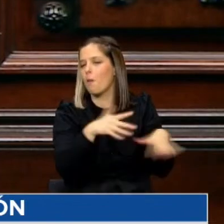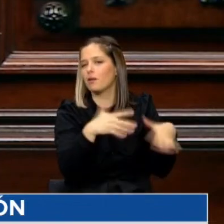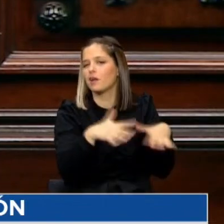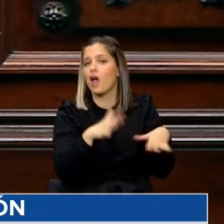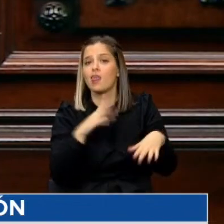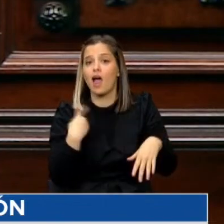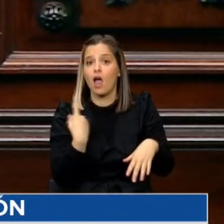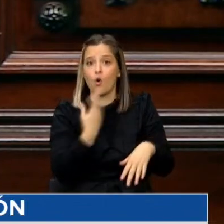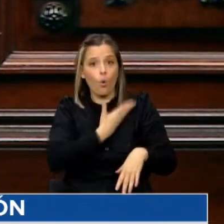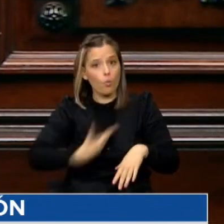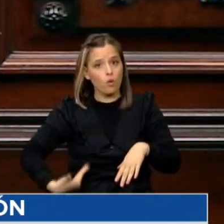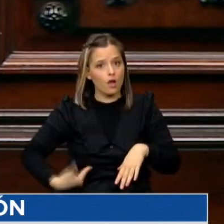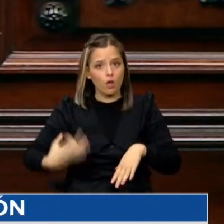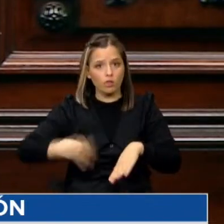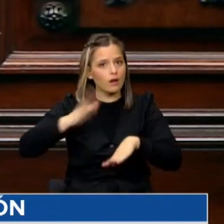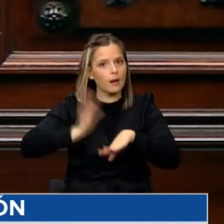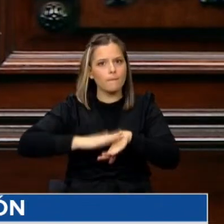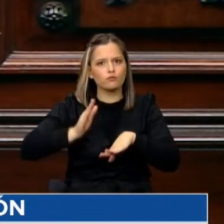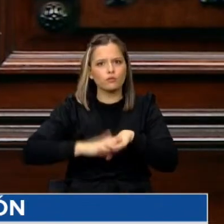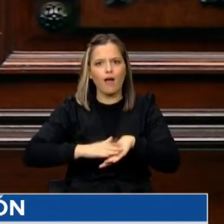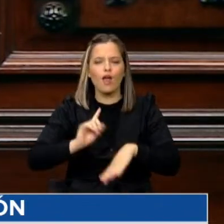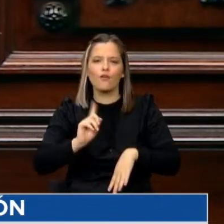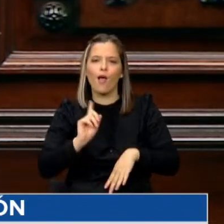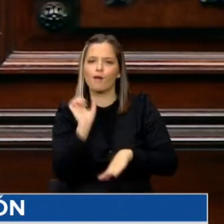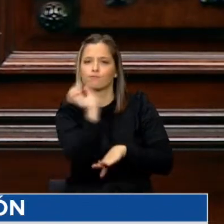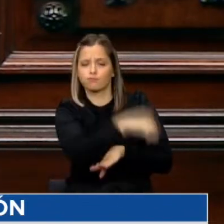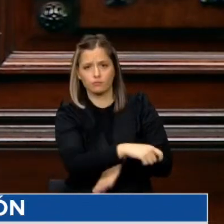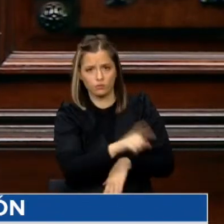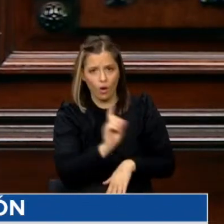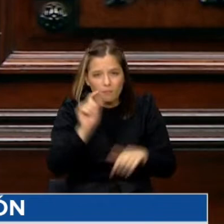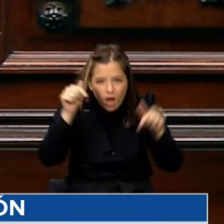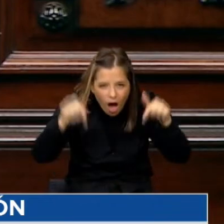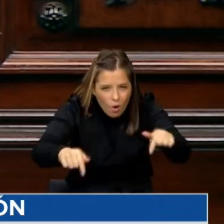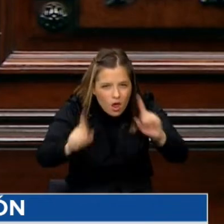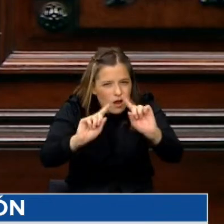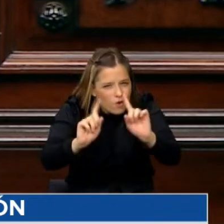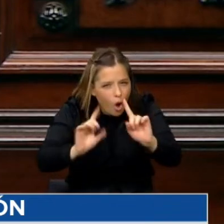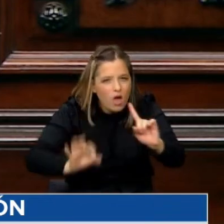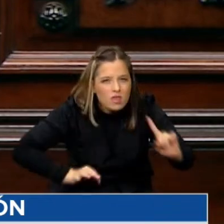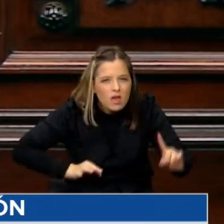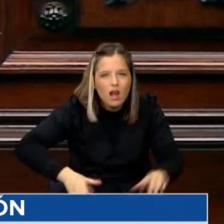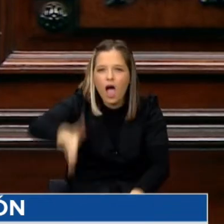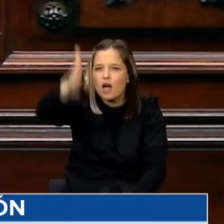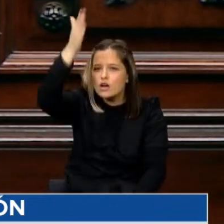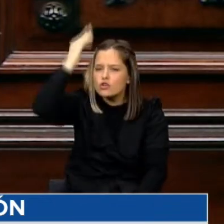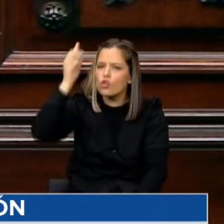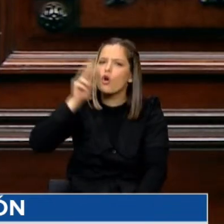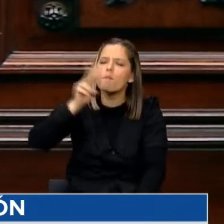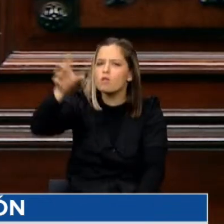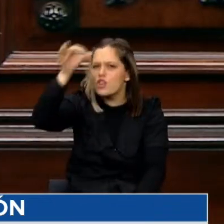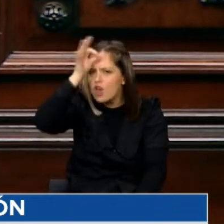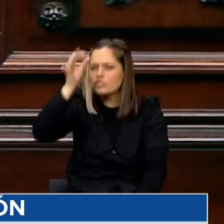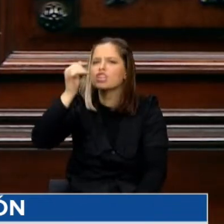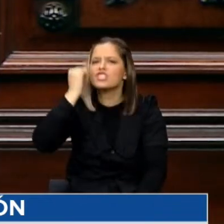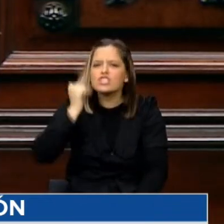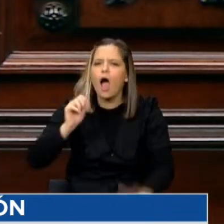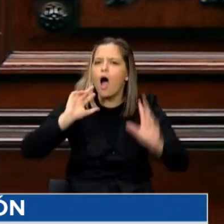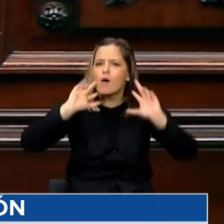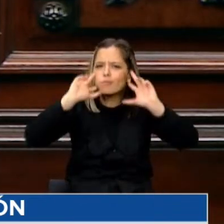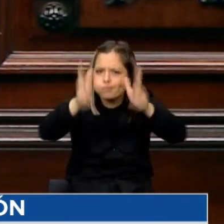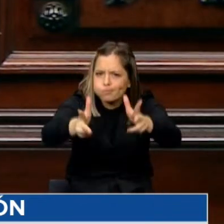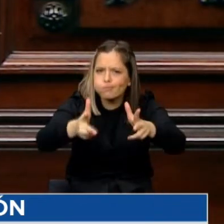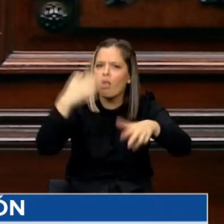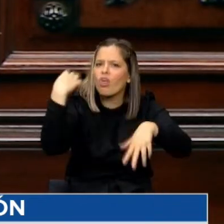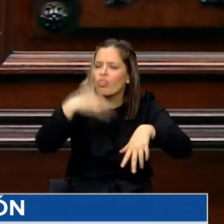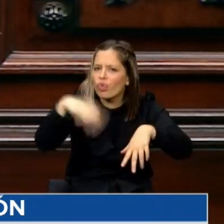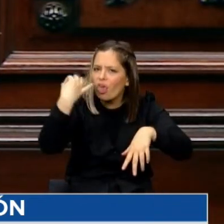responsabilidades. Yo no de ahora, desde el año 2012, vengo planteando que tiene que haber un acuerdo en términos